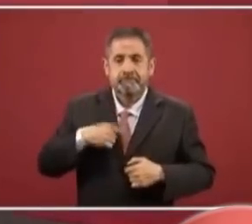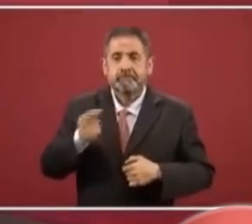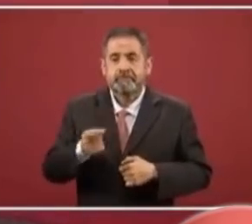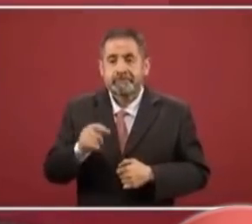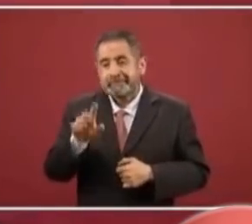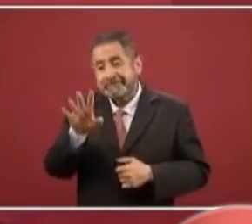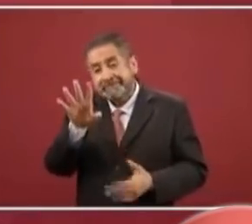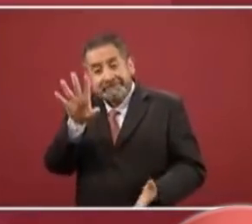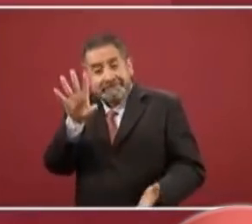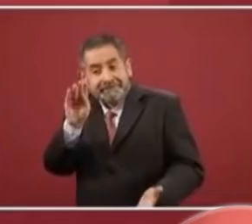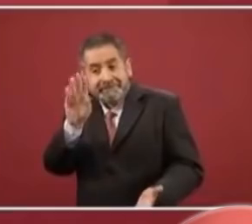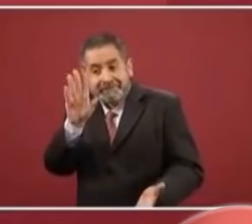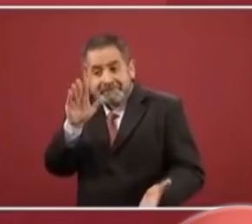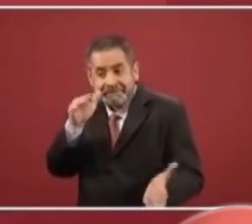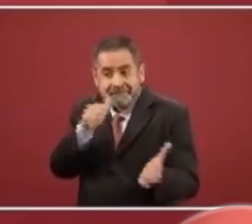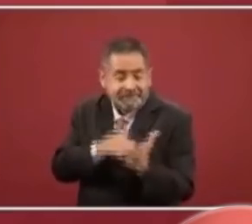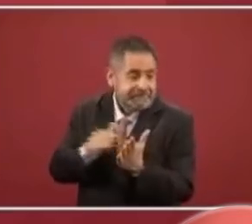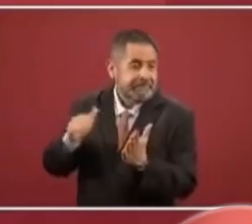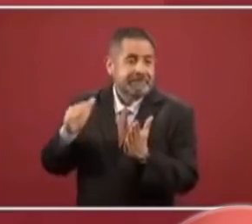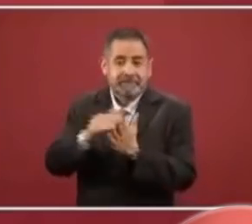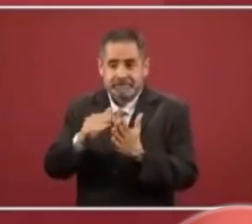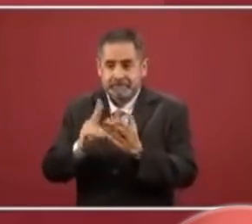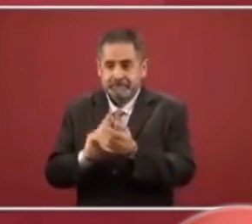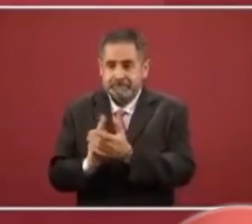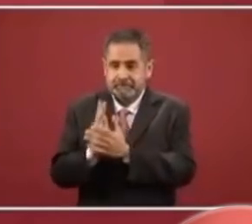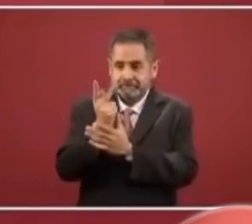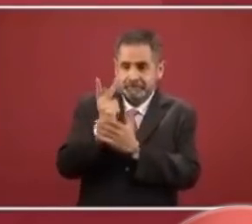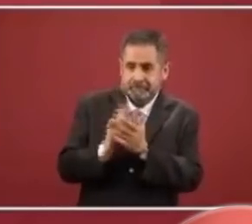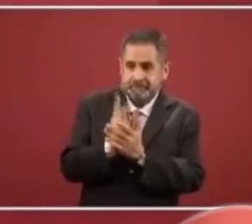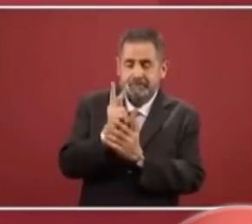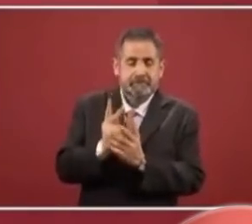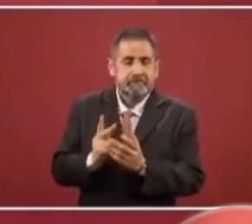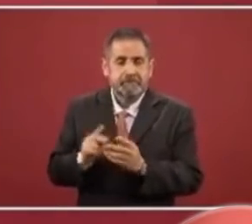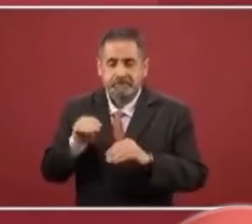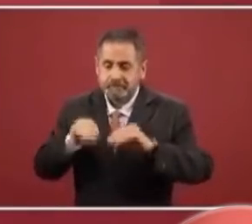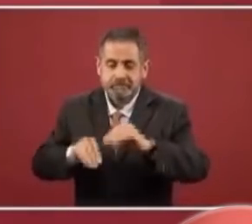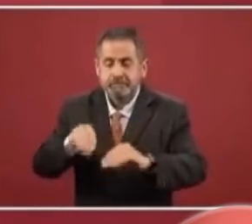son 90 millones de plantas